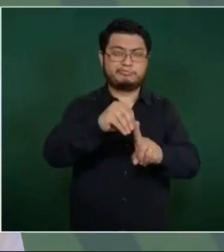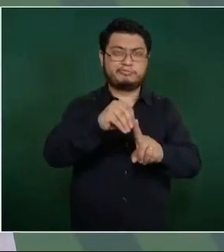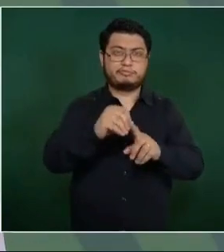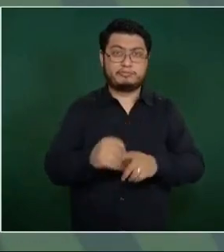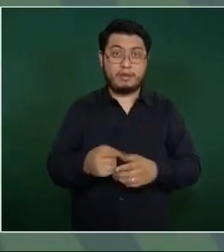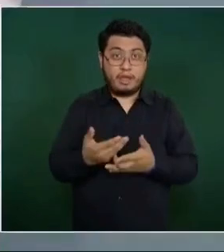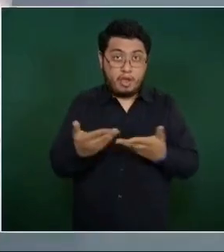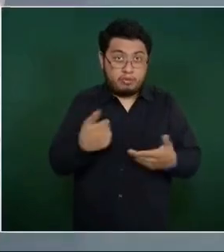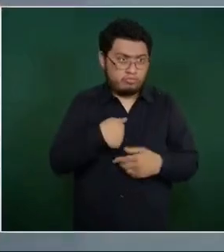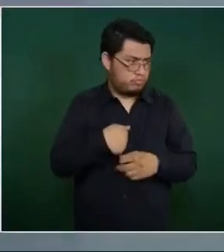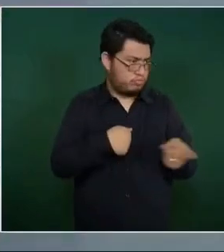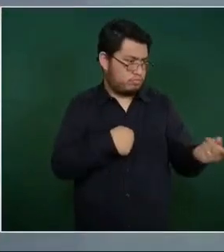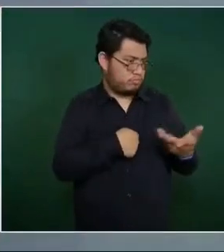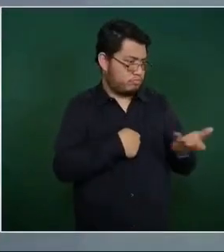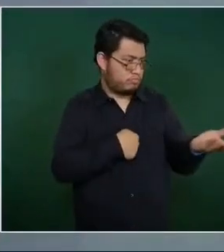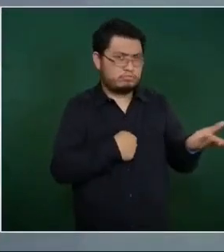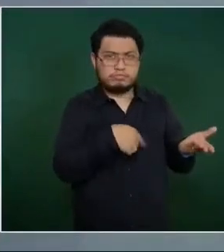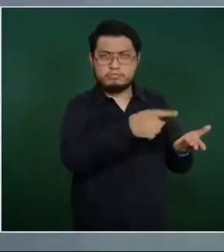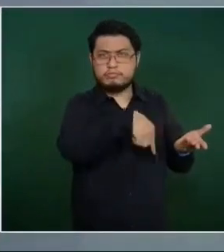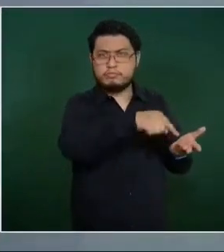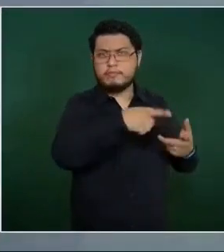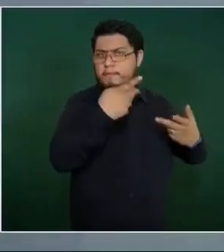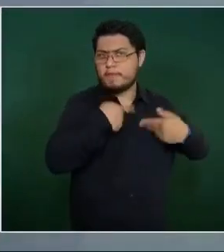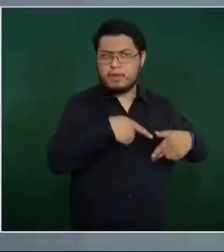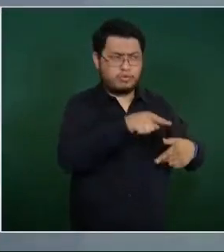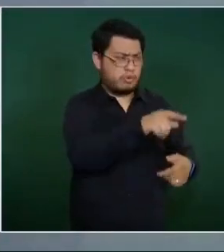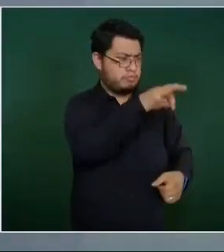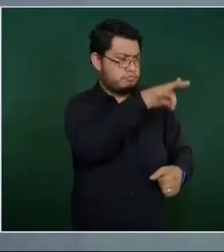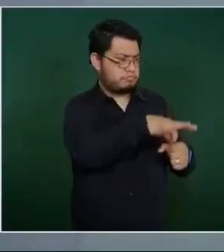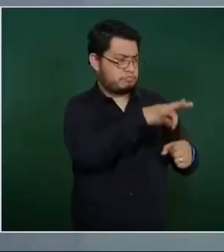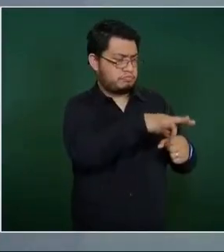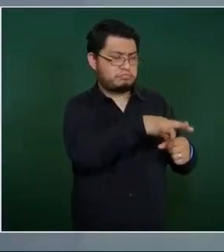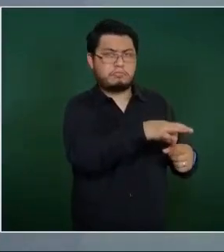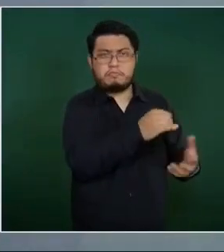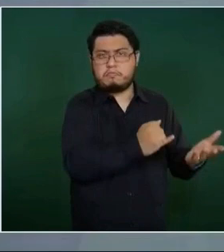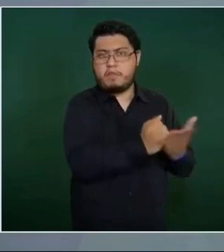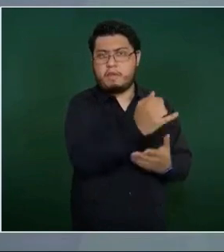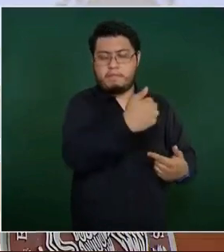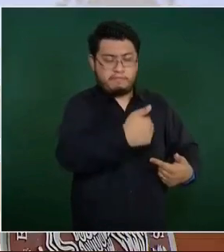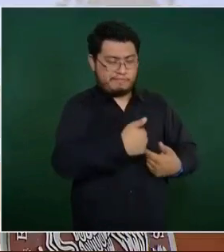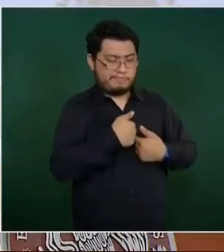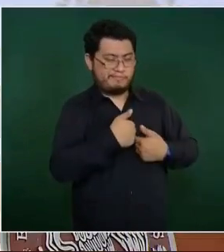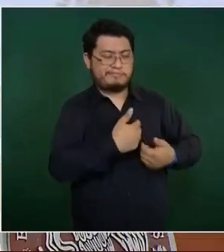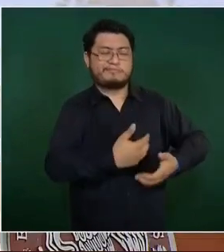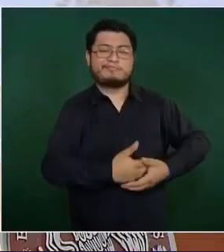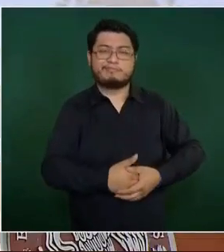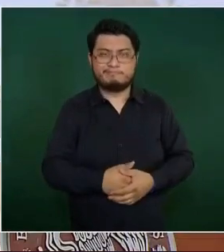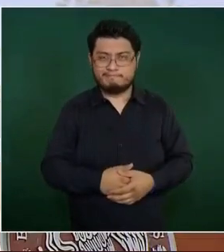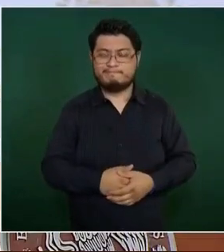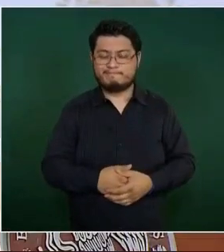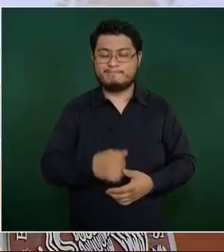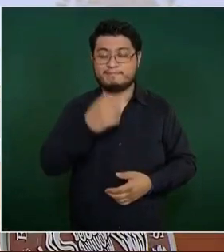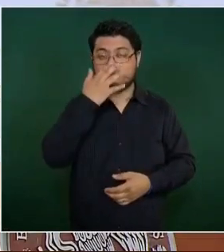Entonces, que los legisladores actúen como